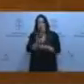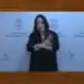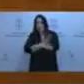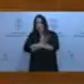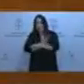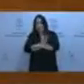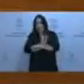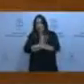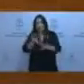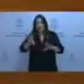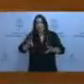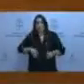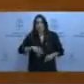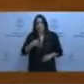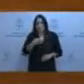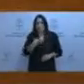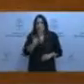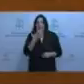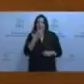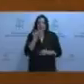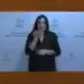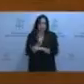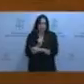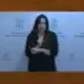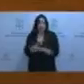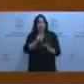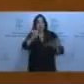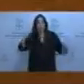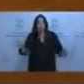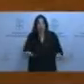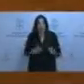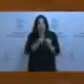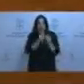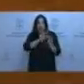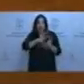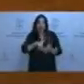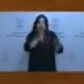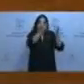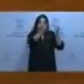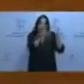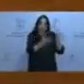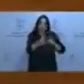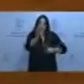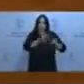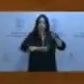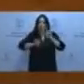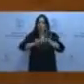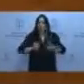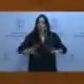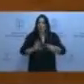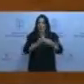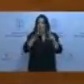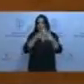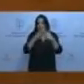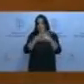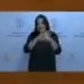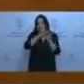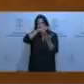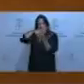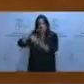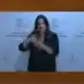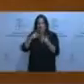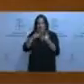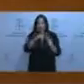el caso de secundaria. Conclusión, sigue sin hacer frente a los problemas de las infraestructuras educativas asturianas y